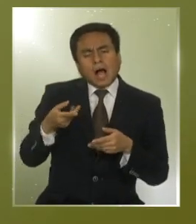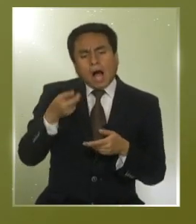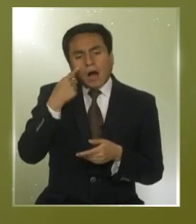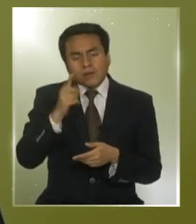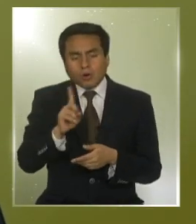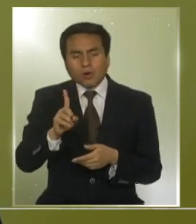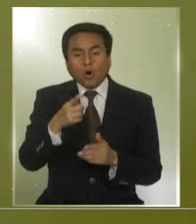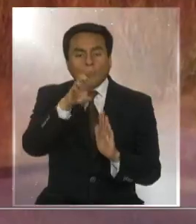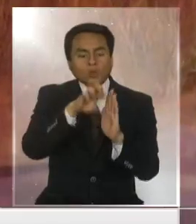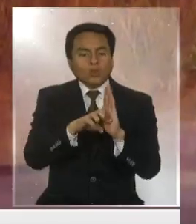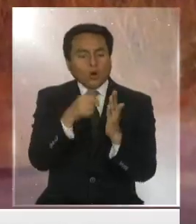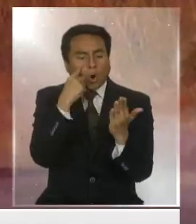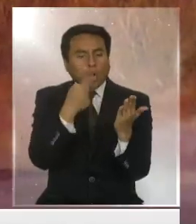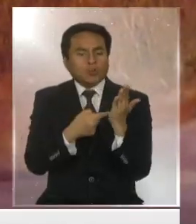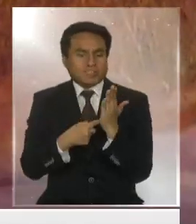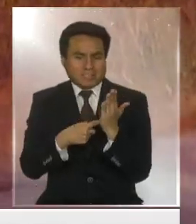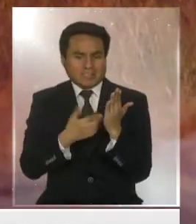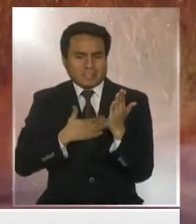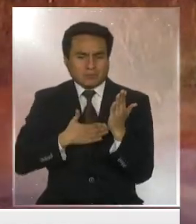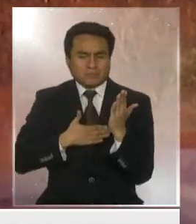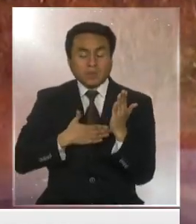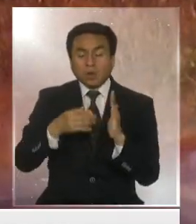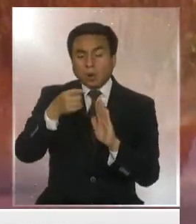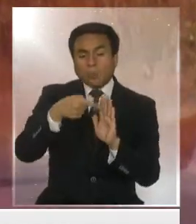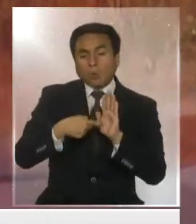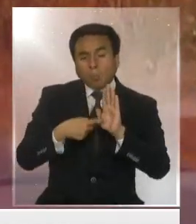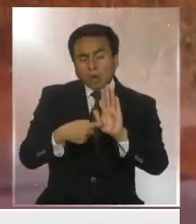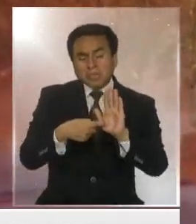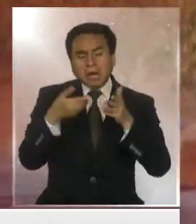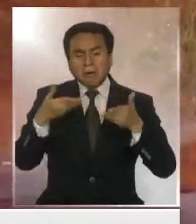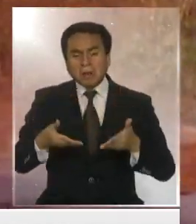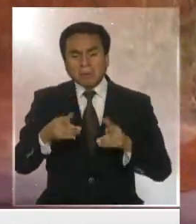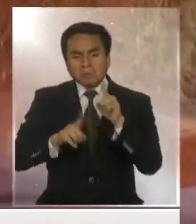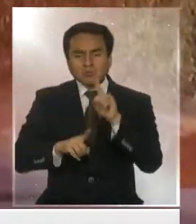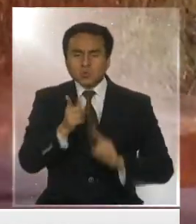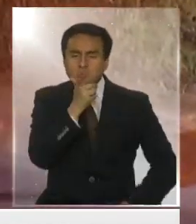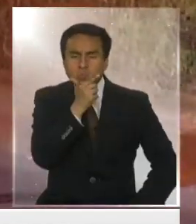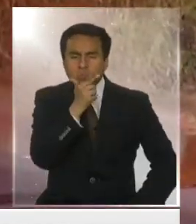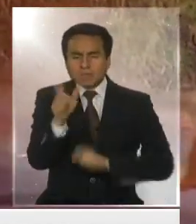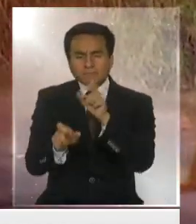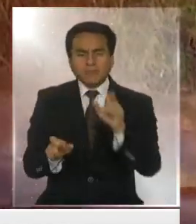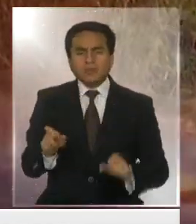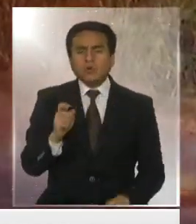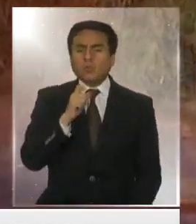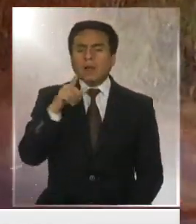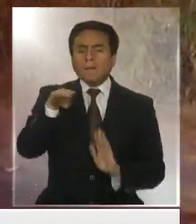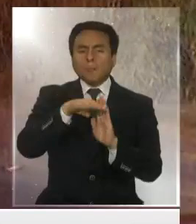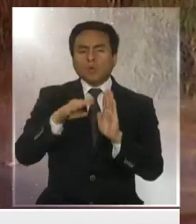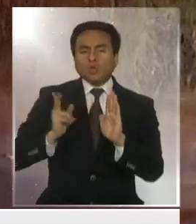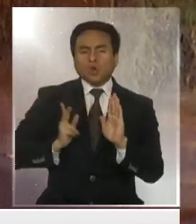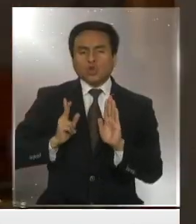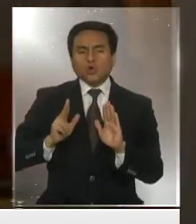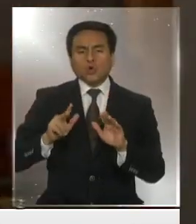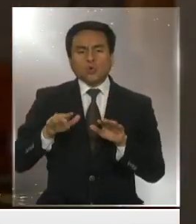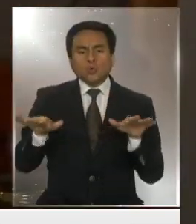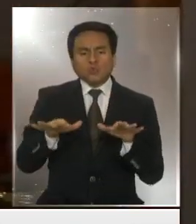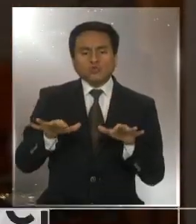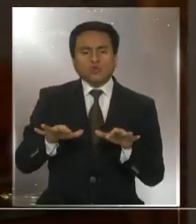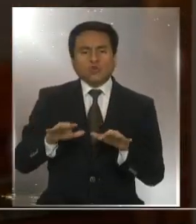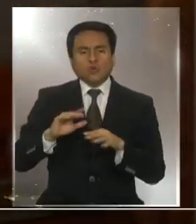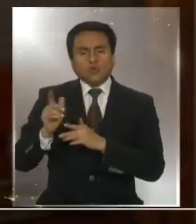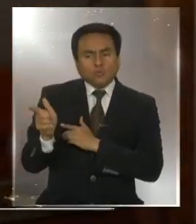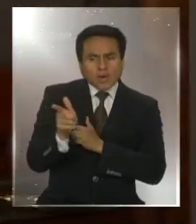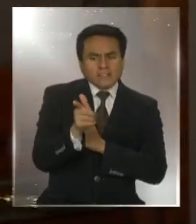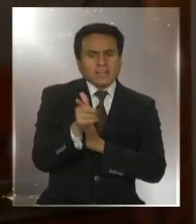dicho que queremos conocer el proyecto. La propuesta hasta ahora para algunos siembra dudas. ¿Cuáles serían los protocolos de uso de la fuerza que tendrían?